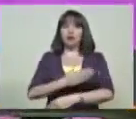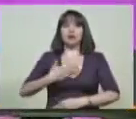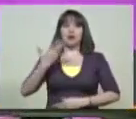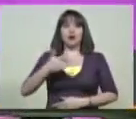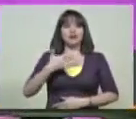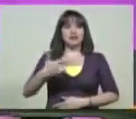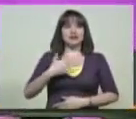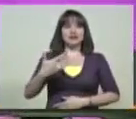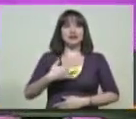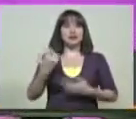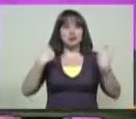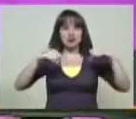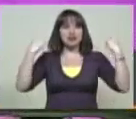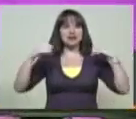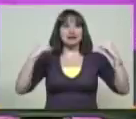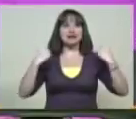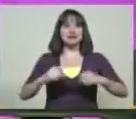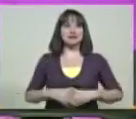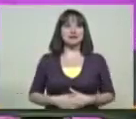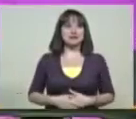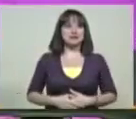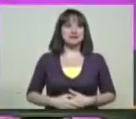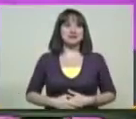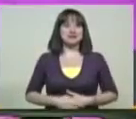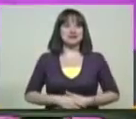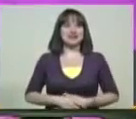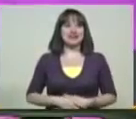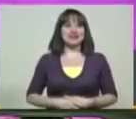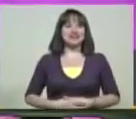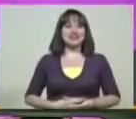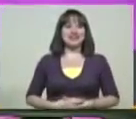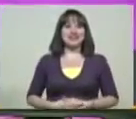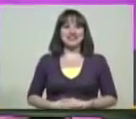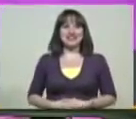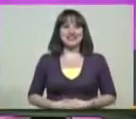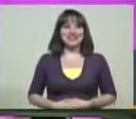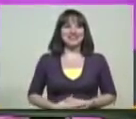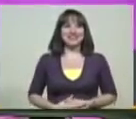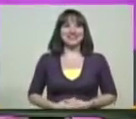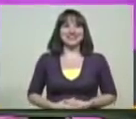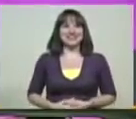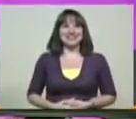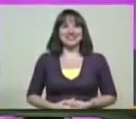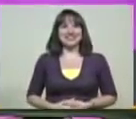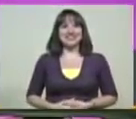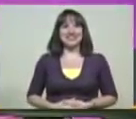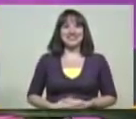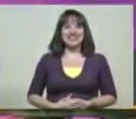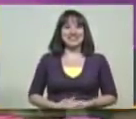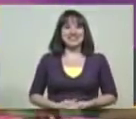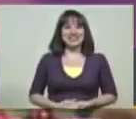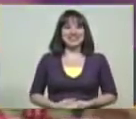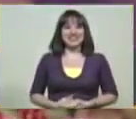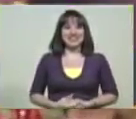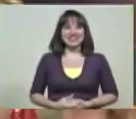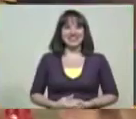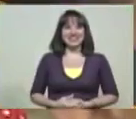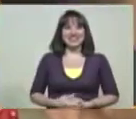y practicar y el chavismo el bolivarismo revolucionario